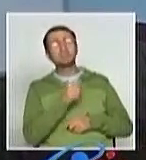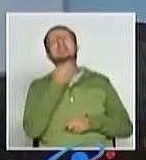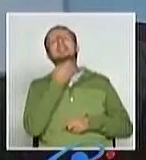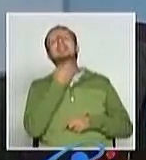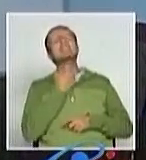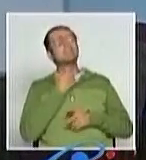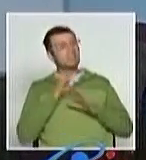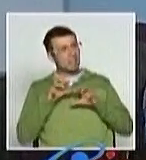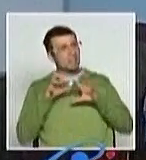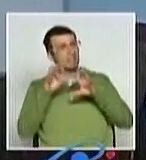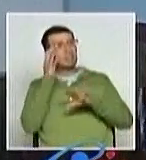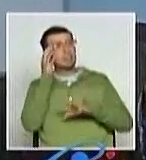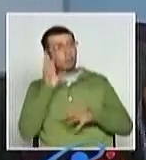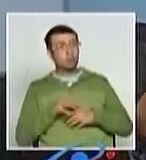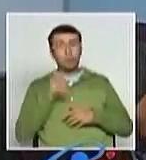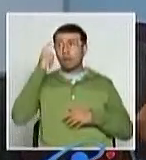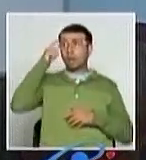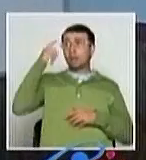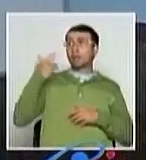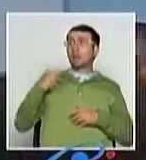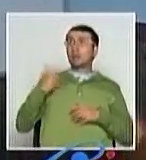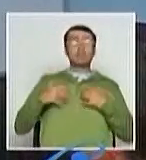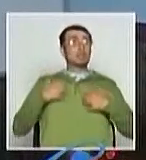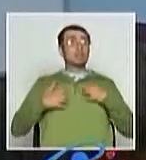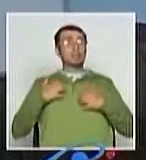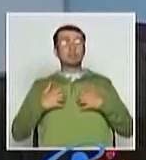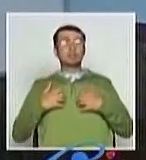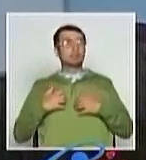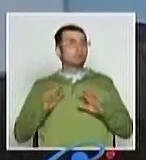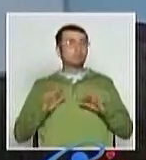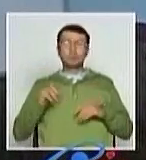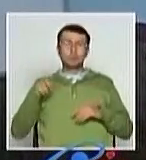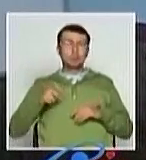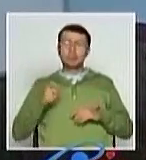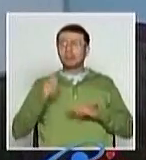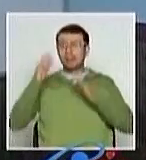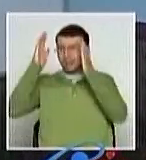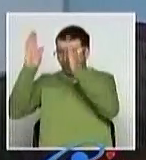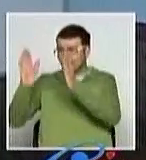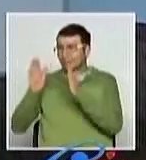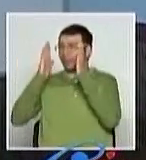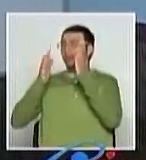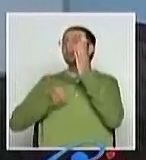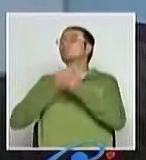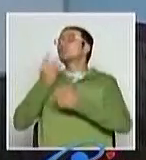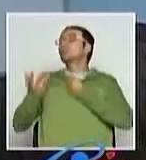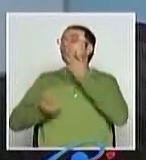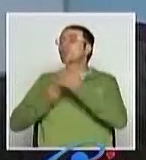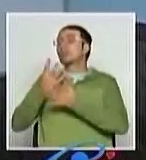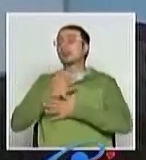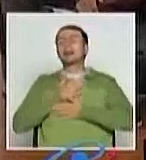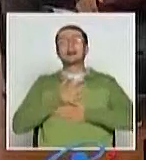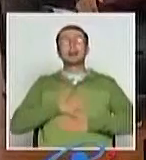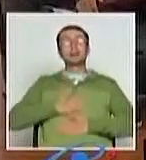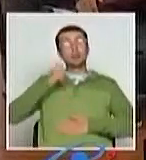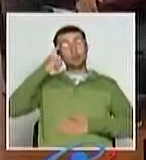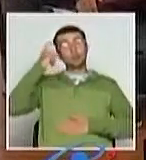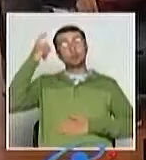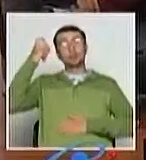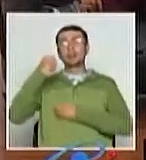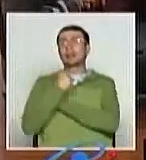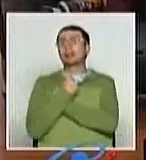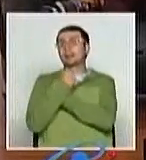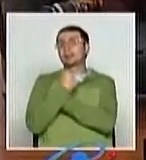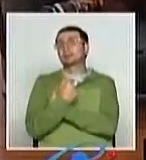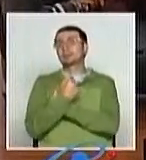y su mundo psíquico comenzó también a alterarse y solamente necesitaba era ser escuchada acerca de su sueño del amor dct ro es